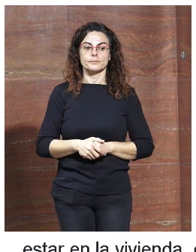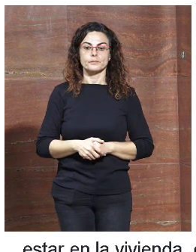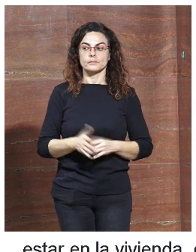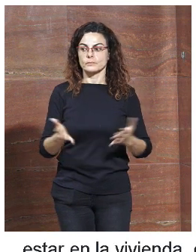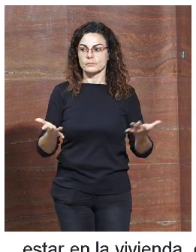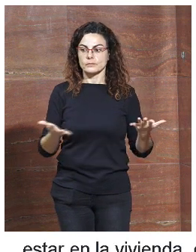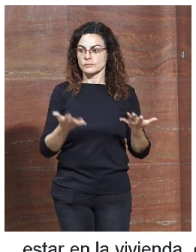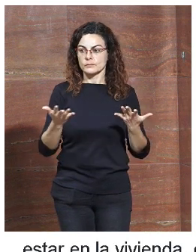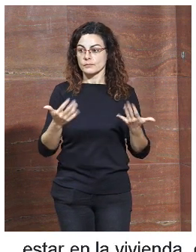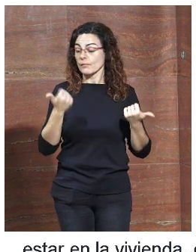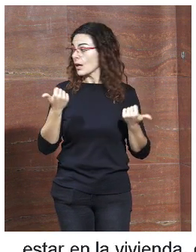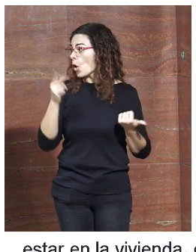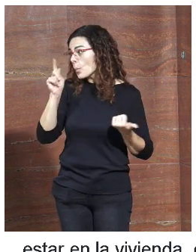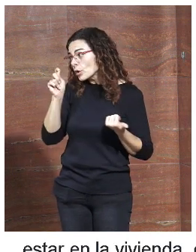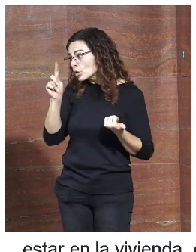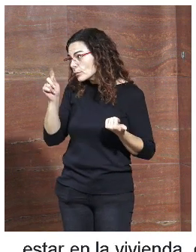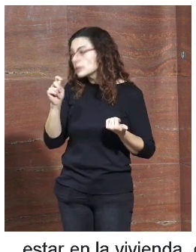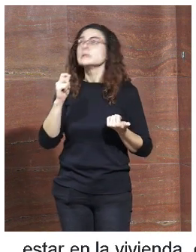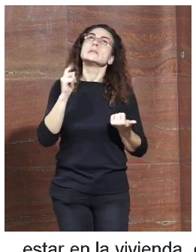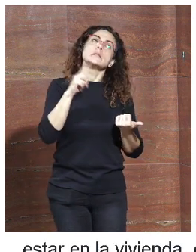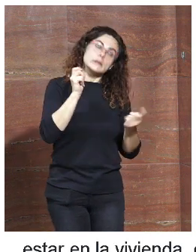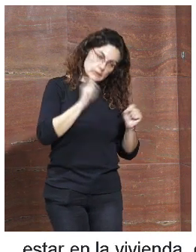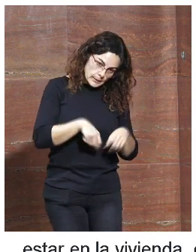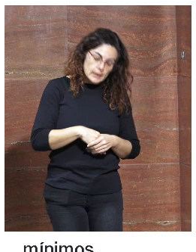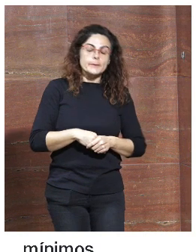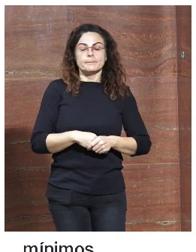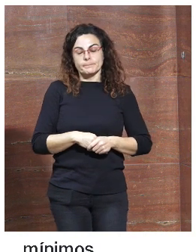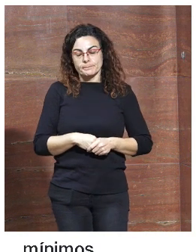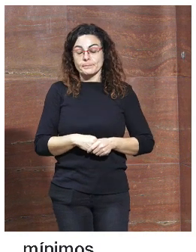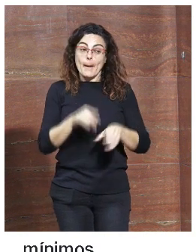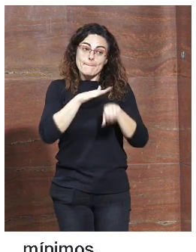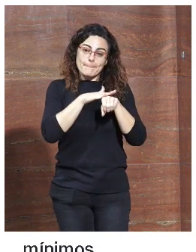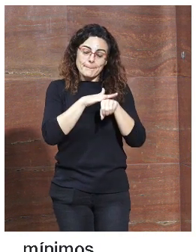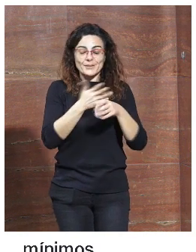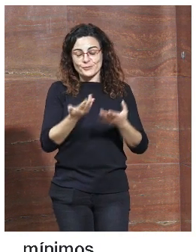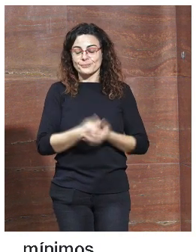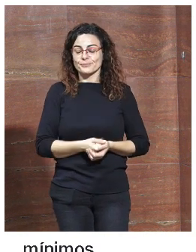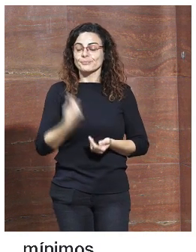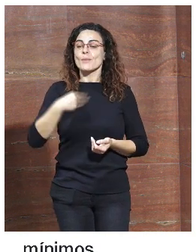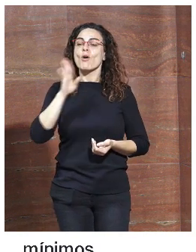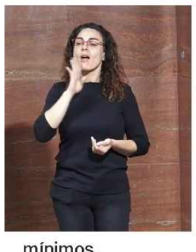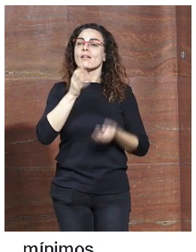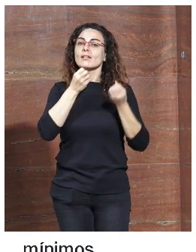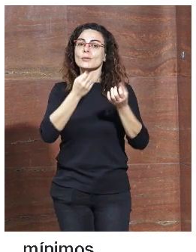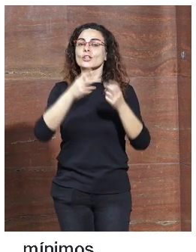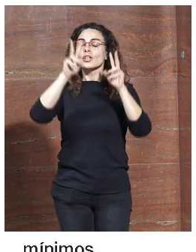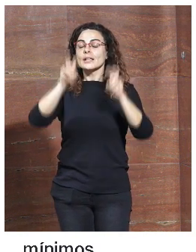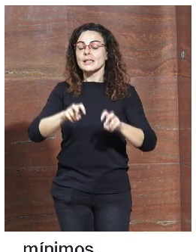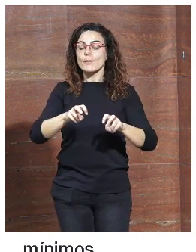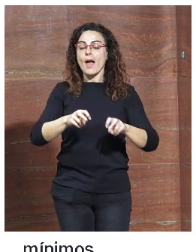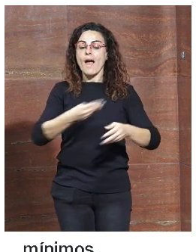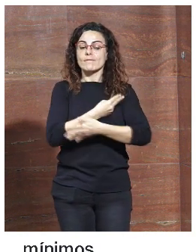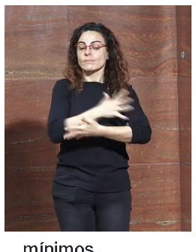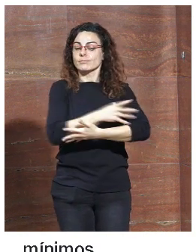Me queda un minuto, vale. Perdón, porque bueno, lo que os comentaba antes sobre la retirada de los